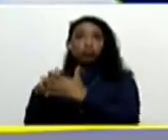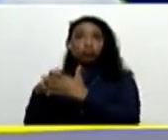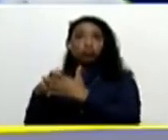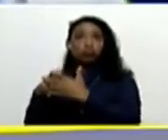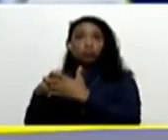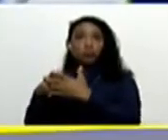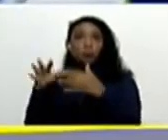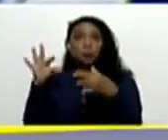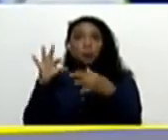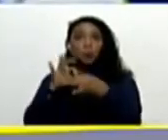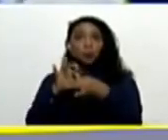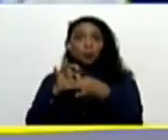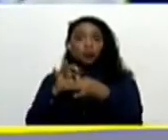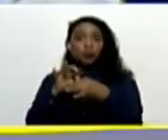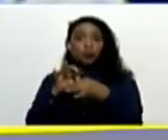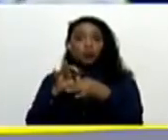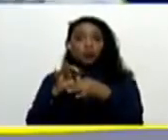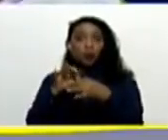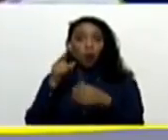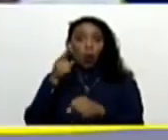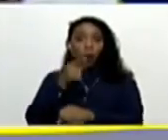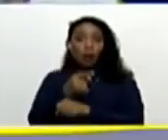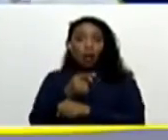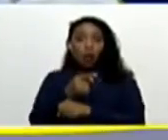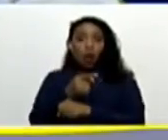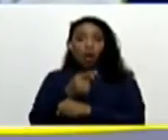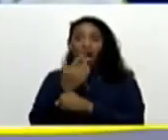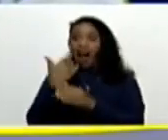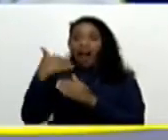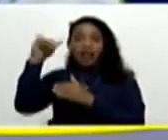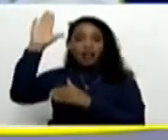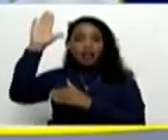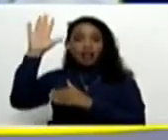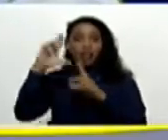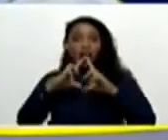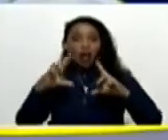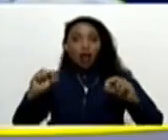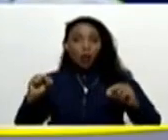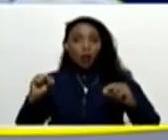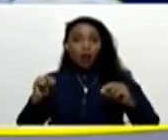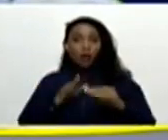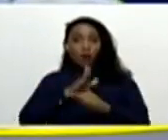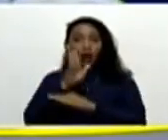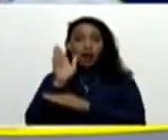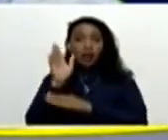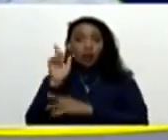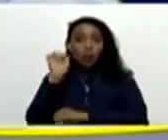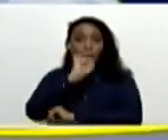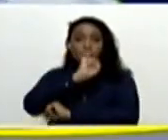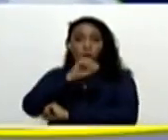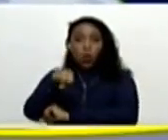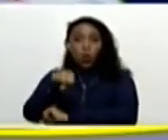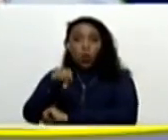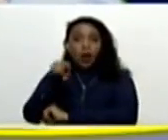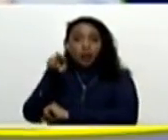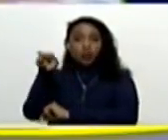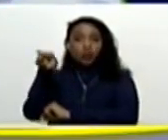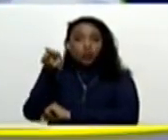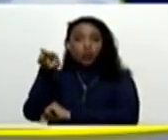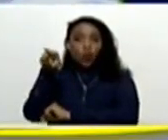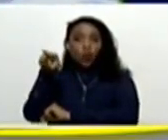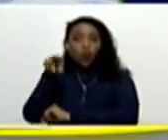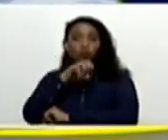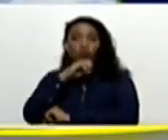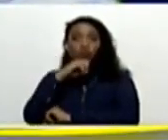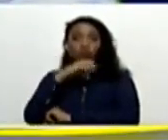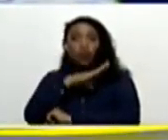obligados a retirarse de Nicaragua, tuvieron que admitirlo como una derrota en su